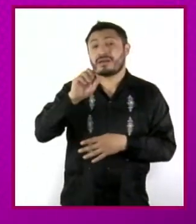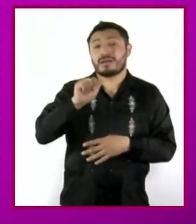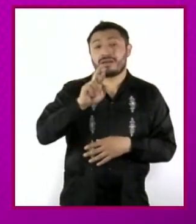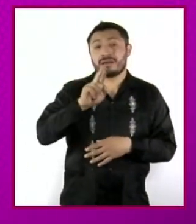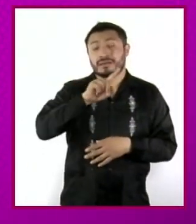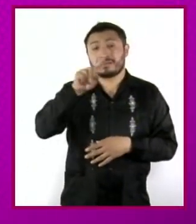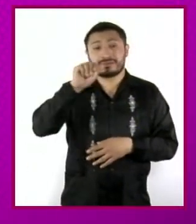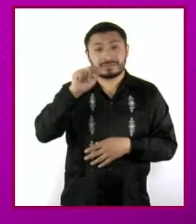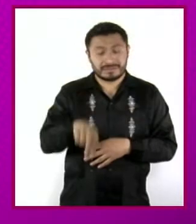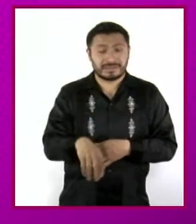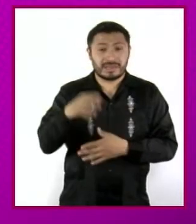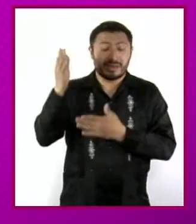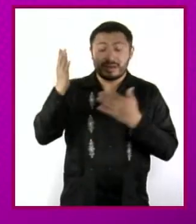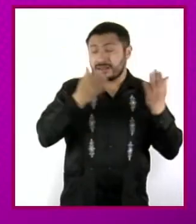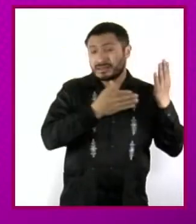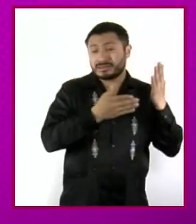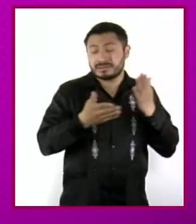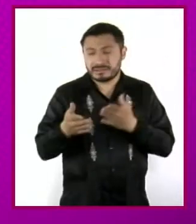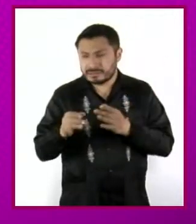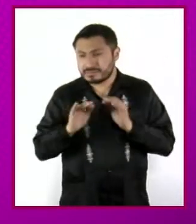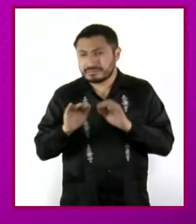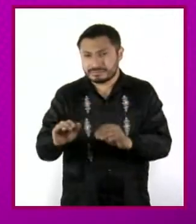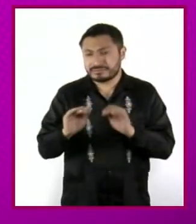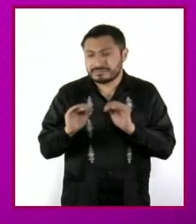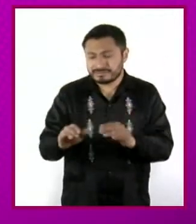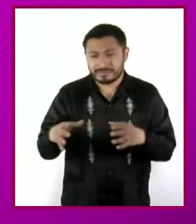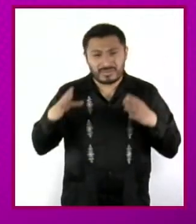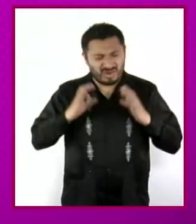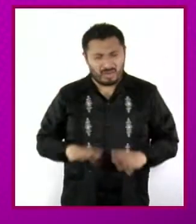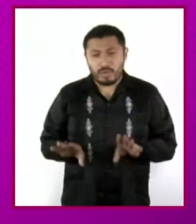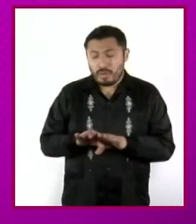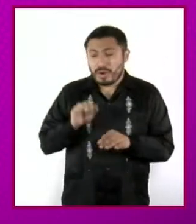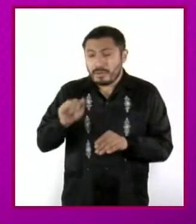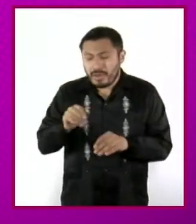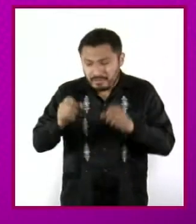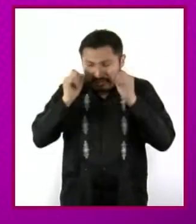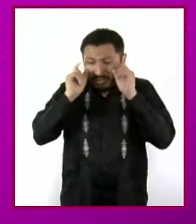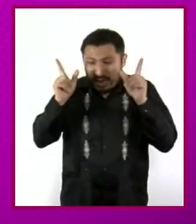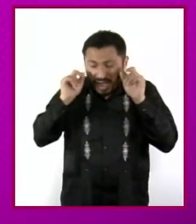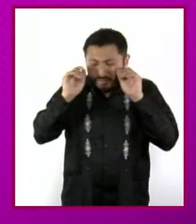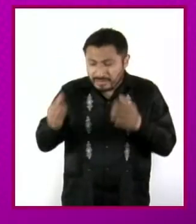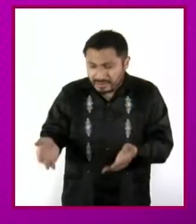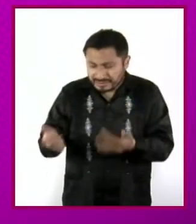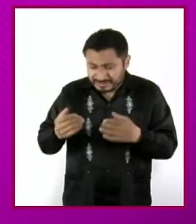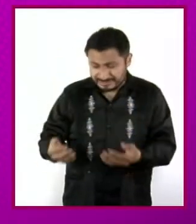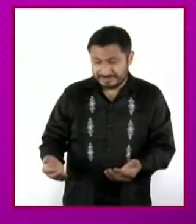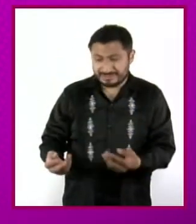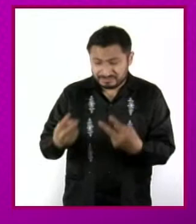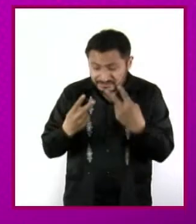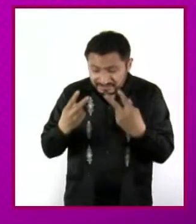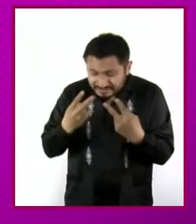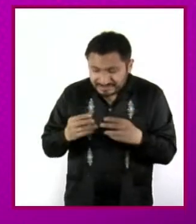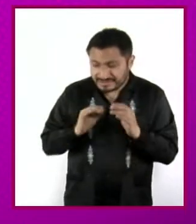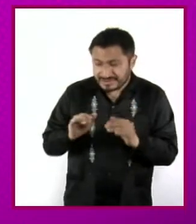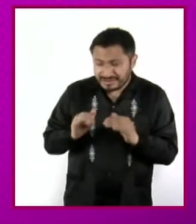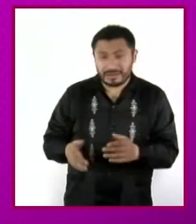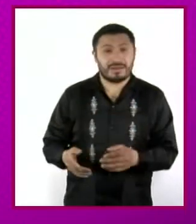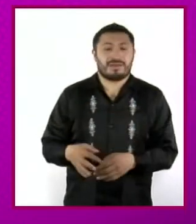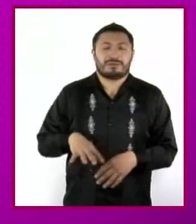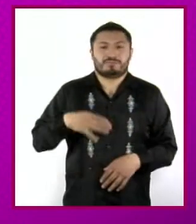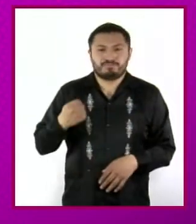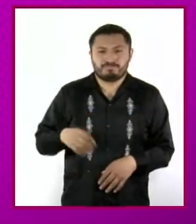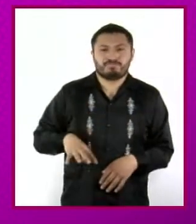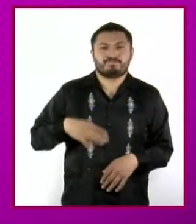ella y le empieza a mover, como tratando de despertarla. Y hace todo lo posible para